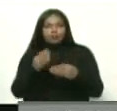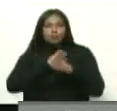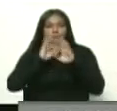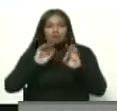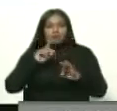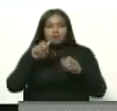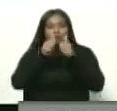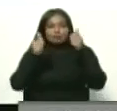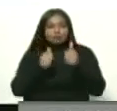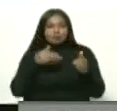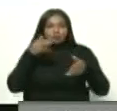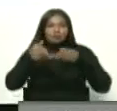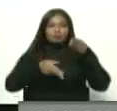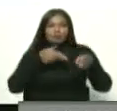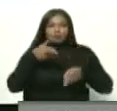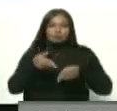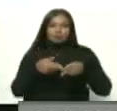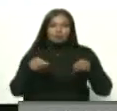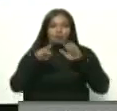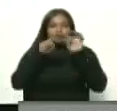del sistema Metrocable.